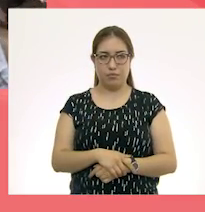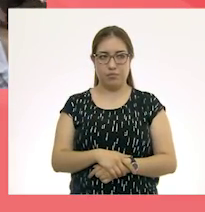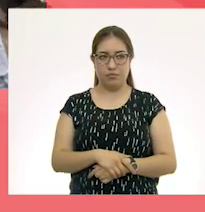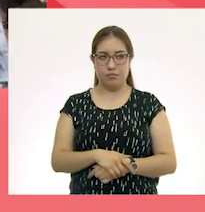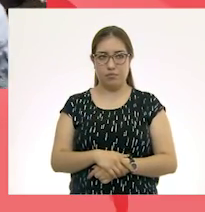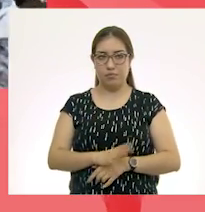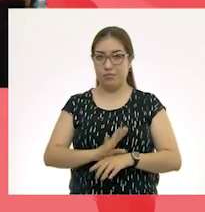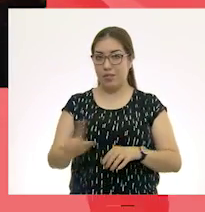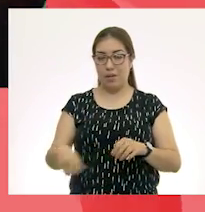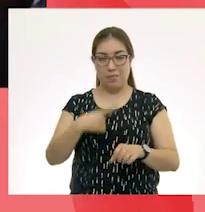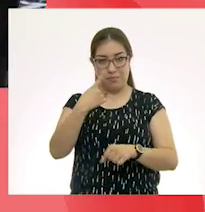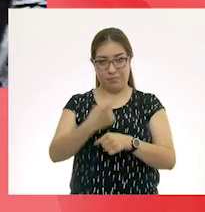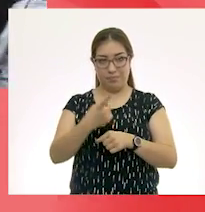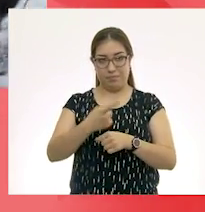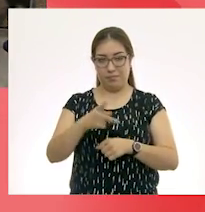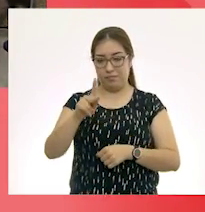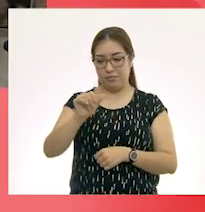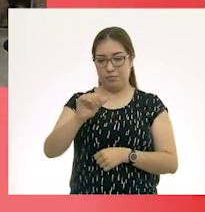pachole.